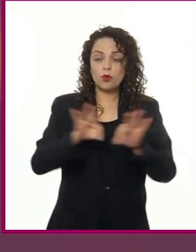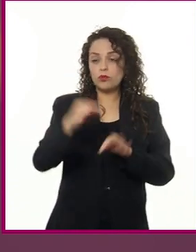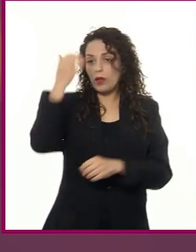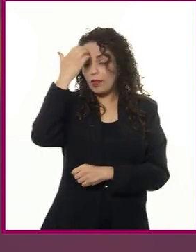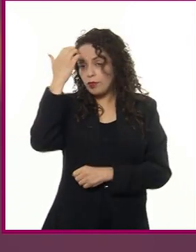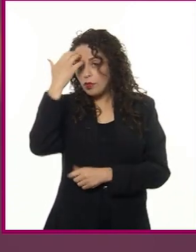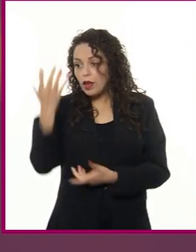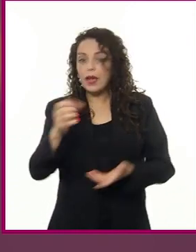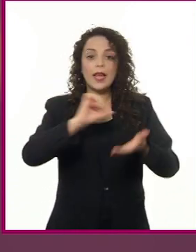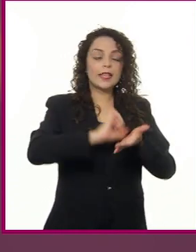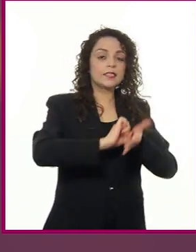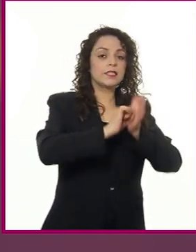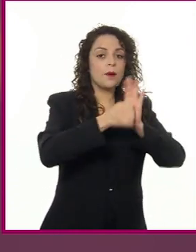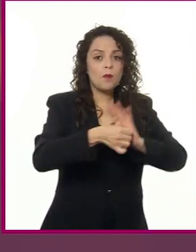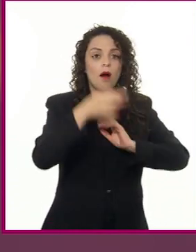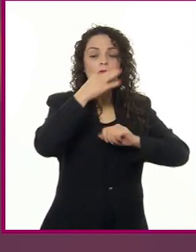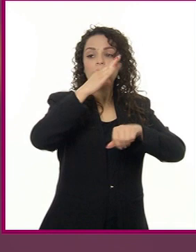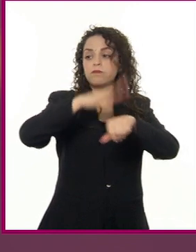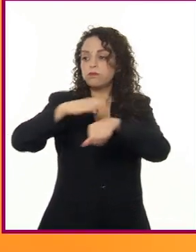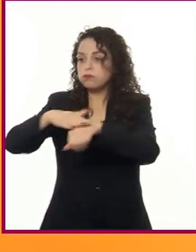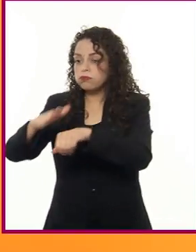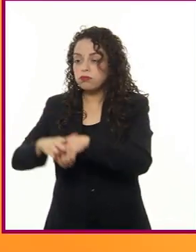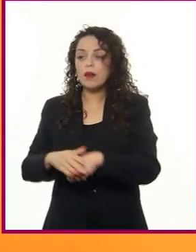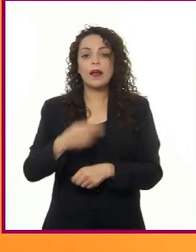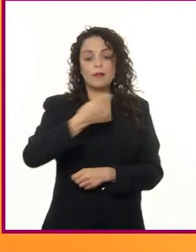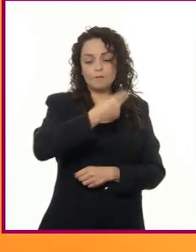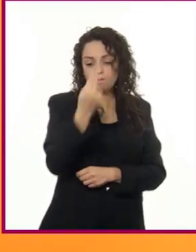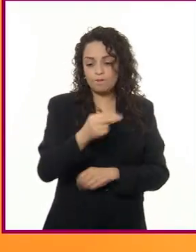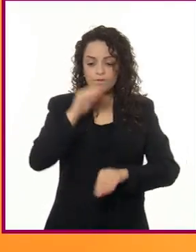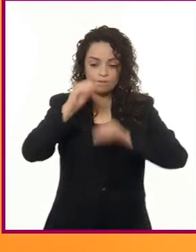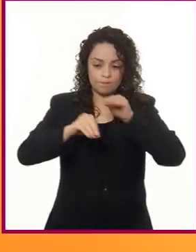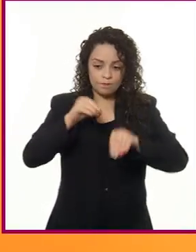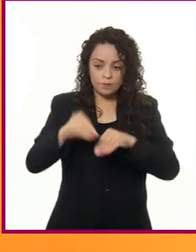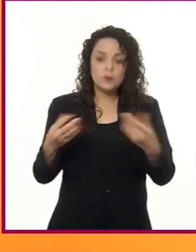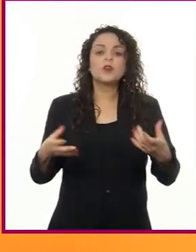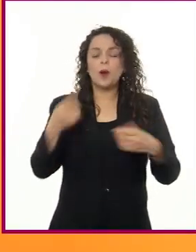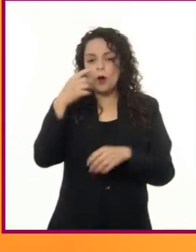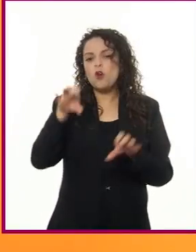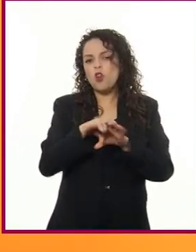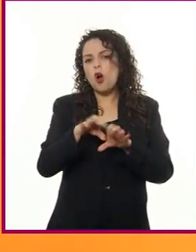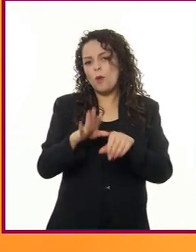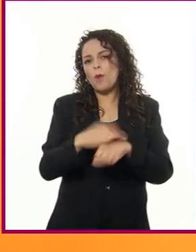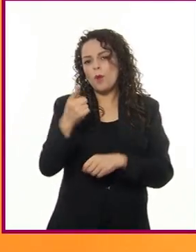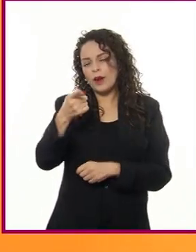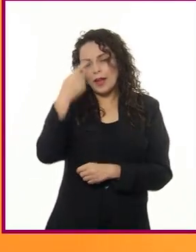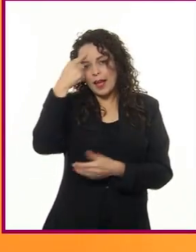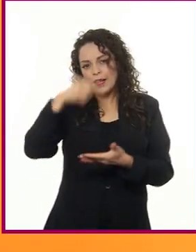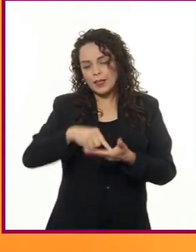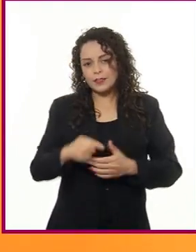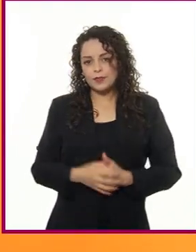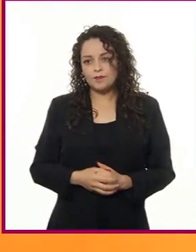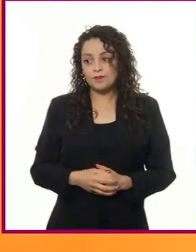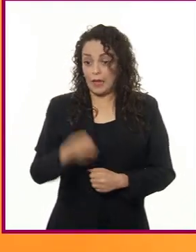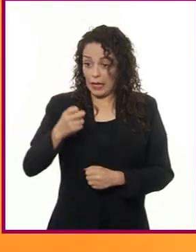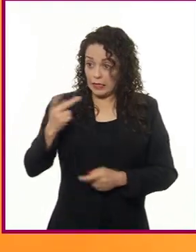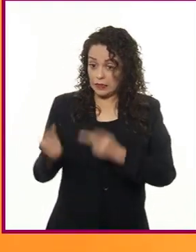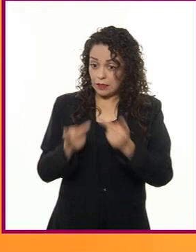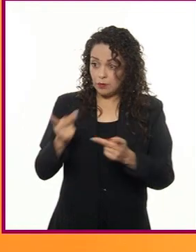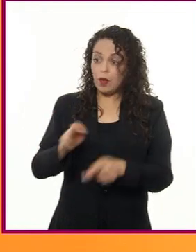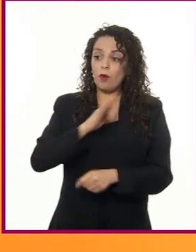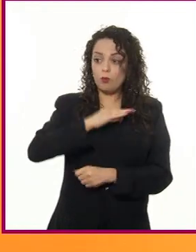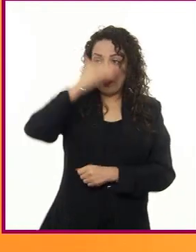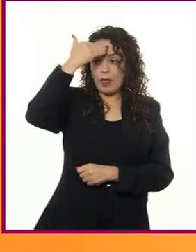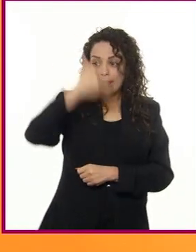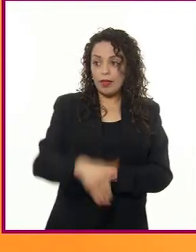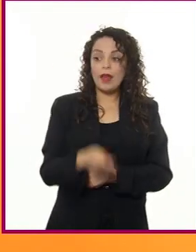y símbolos en una representación técnica? Creo que ya con esas preguntas podemos darnos cuenta del conocimiento que